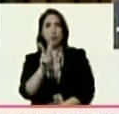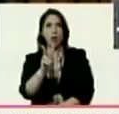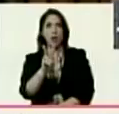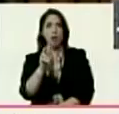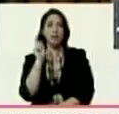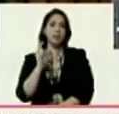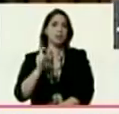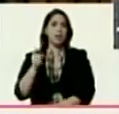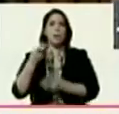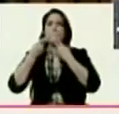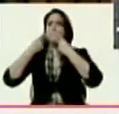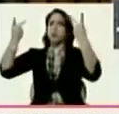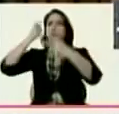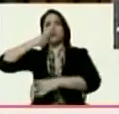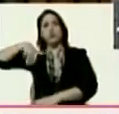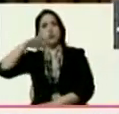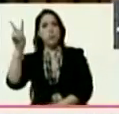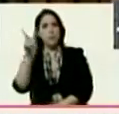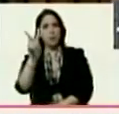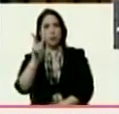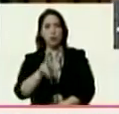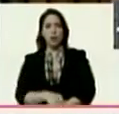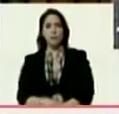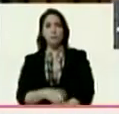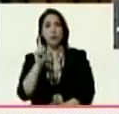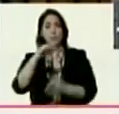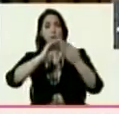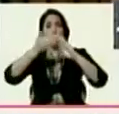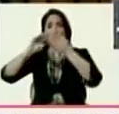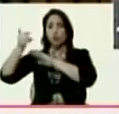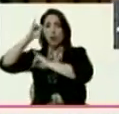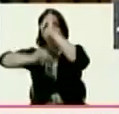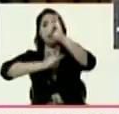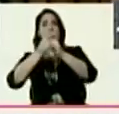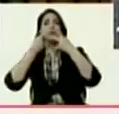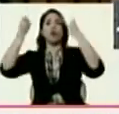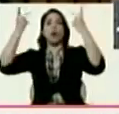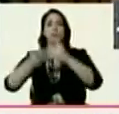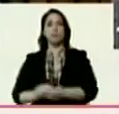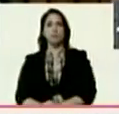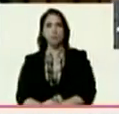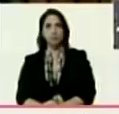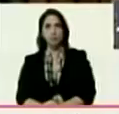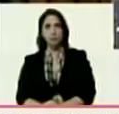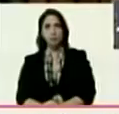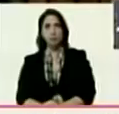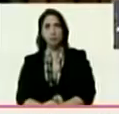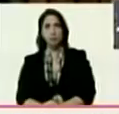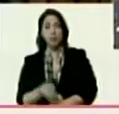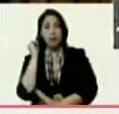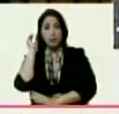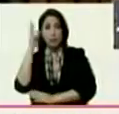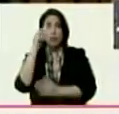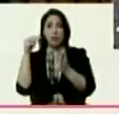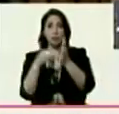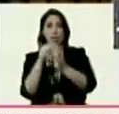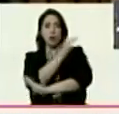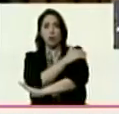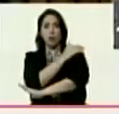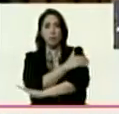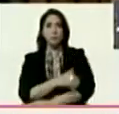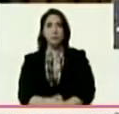necesario darlo a conocer al pueblo venezolano y a la comunidad internacional. La Asamblea Nacional en